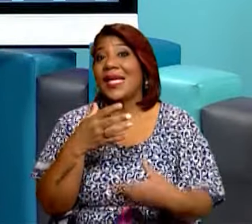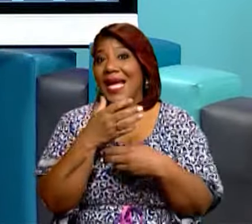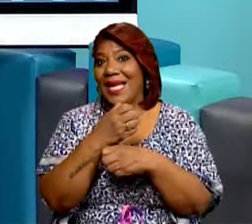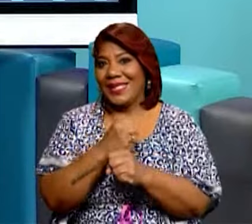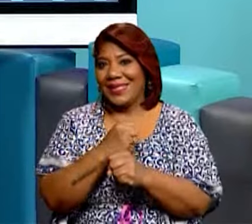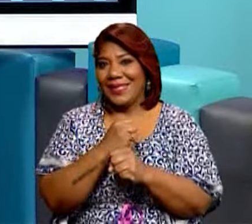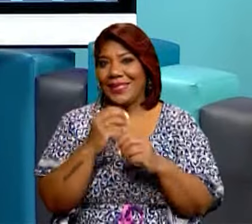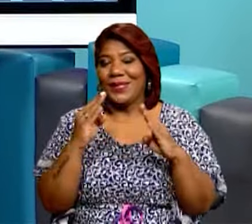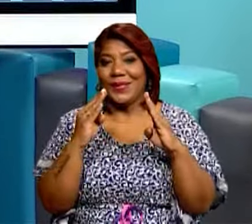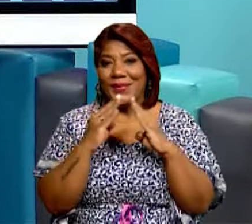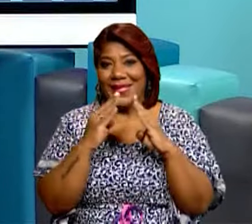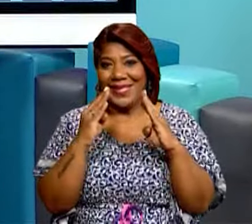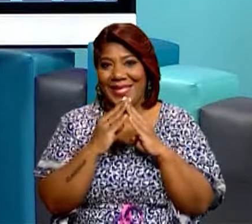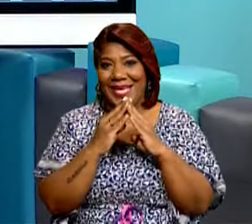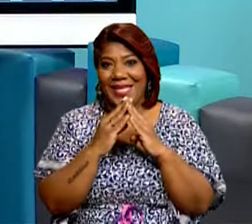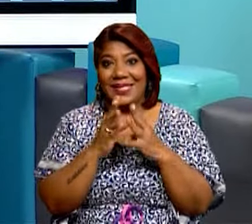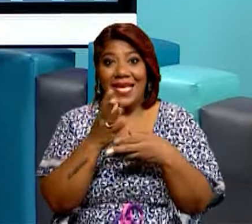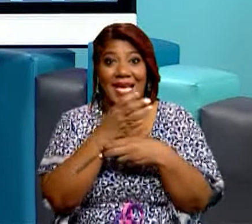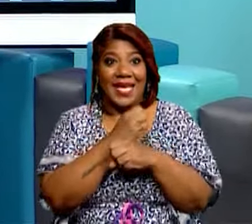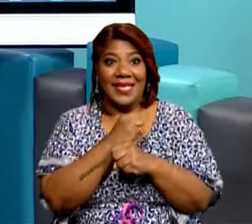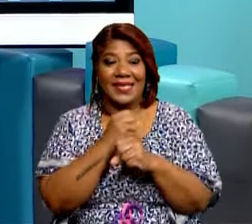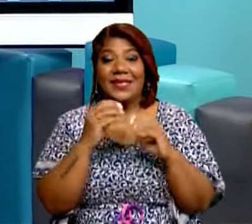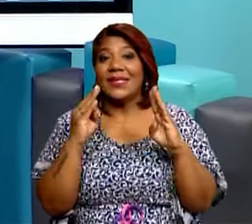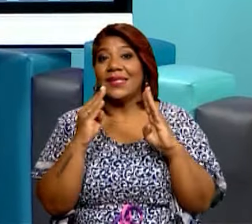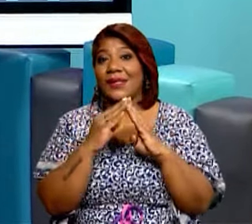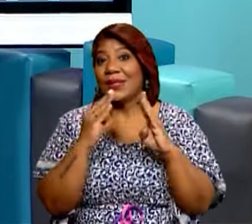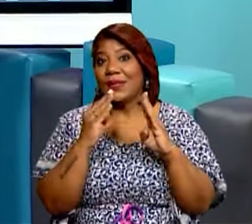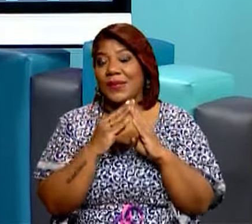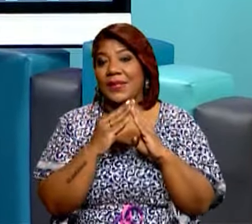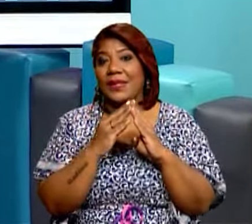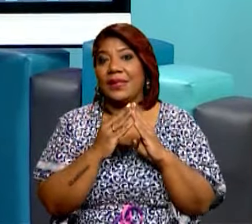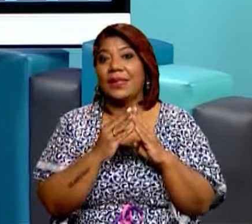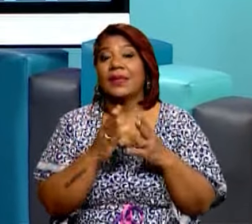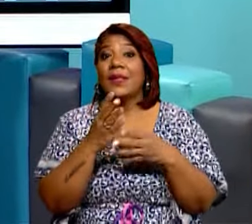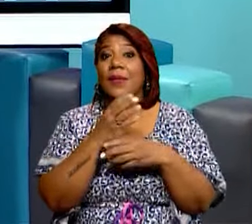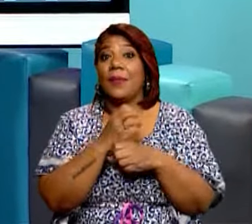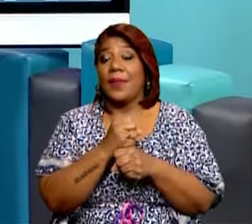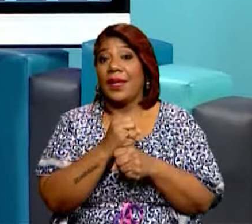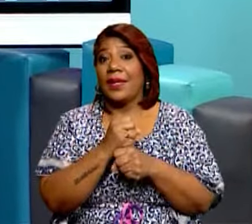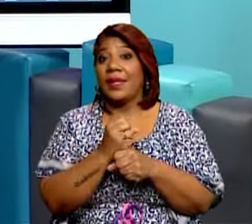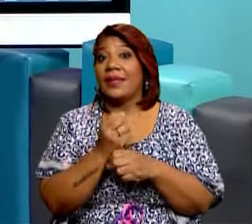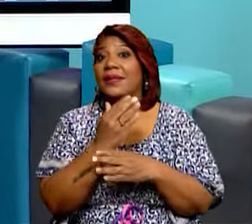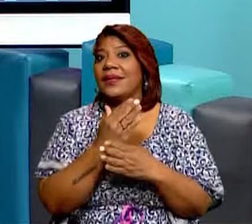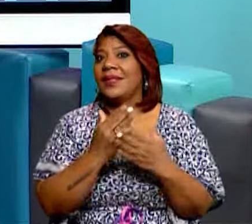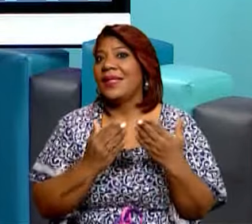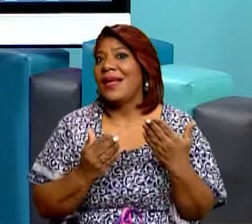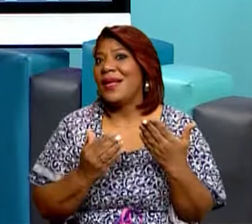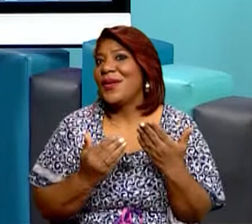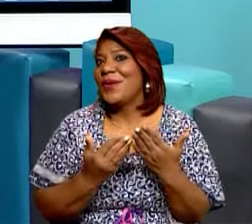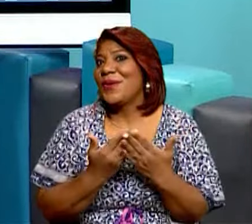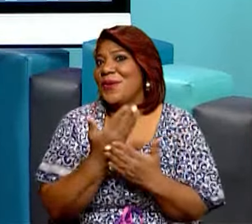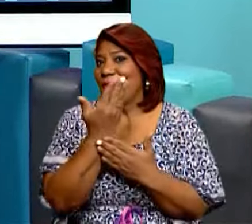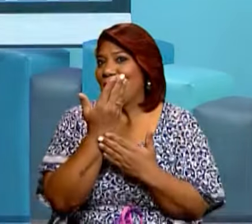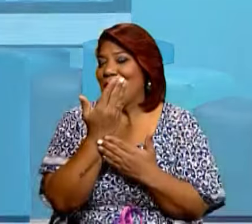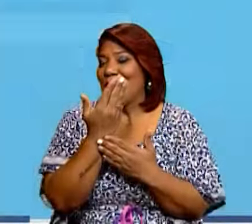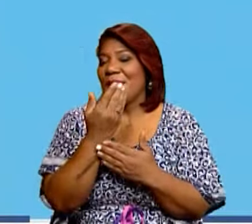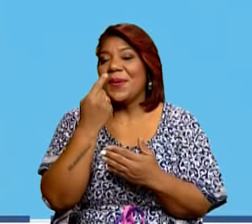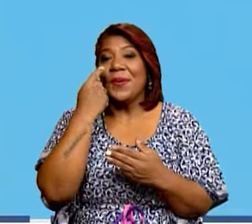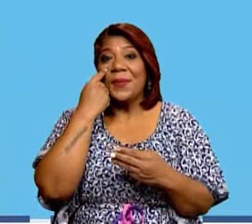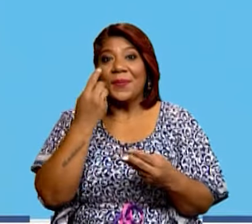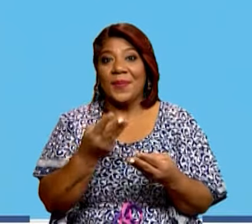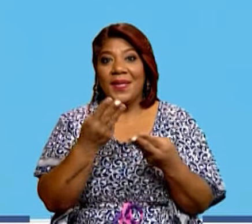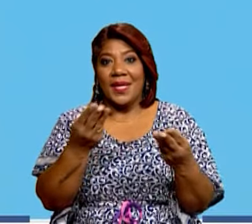a realizar, no les voy a decir, pero vamos a realizar un pequeño objeto. Y para eso vamos a utilizar nuestros